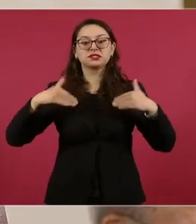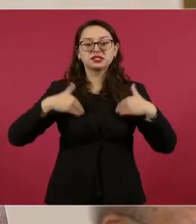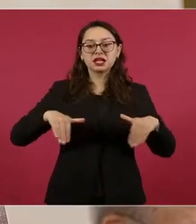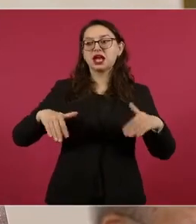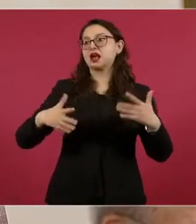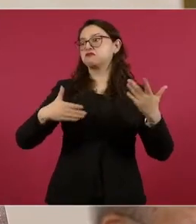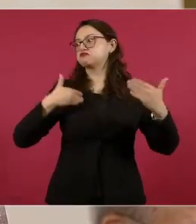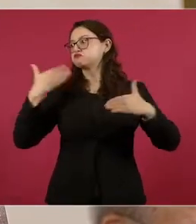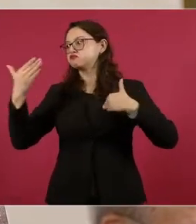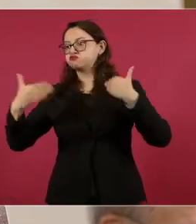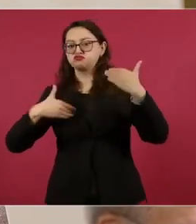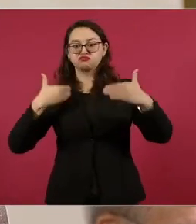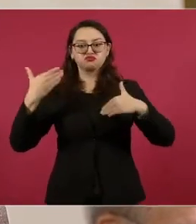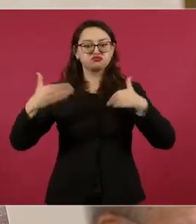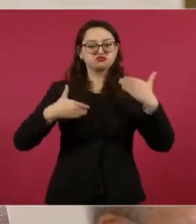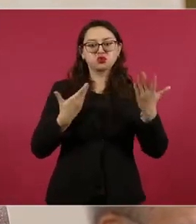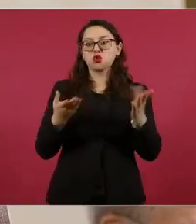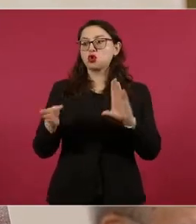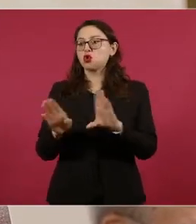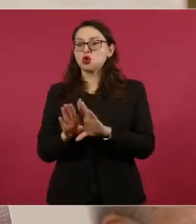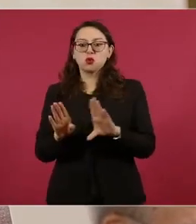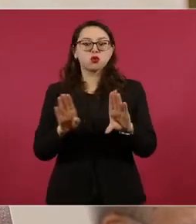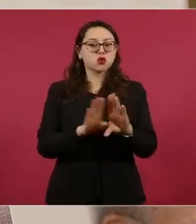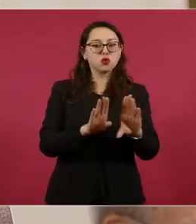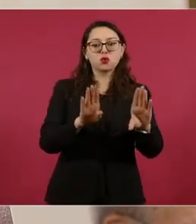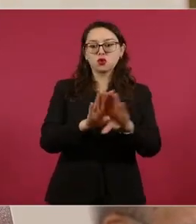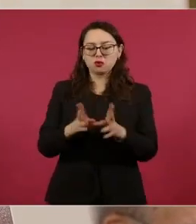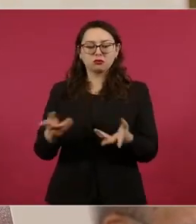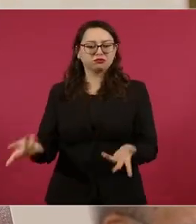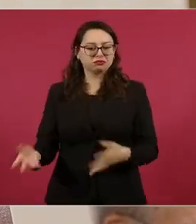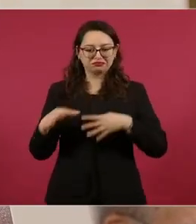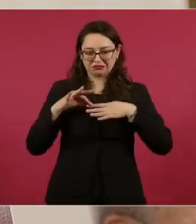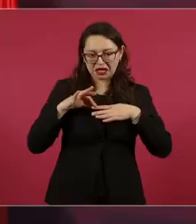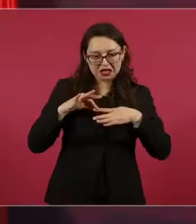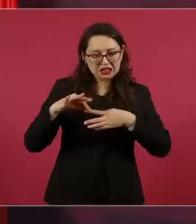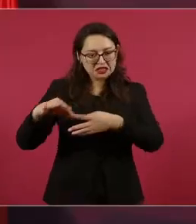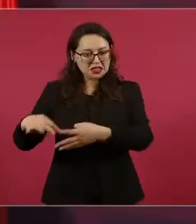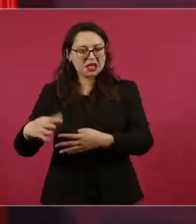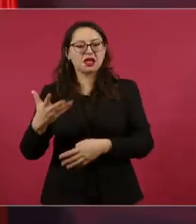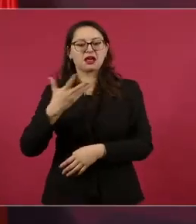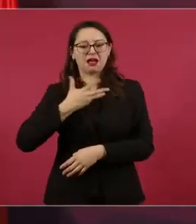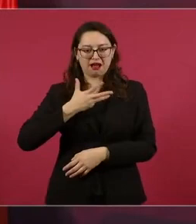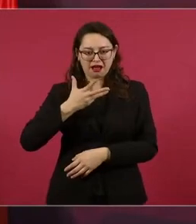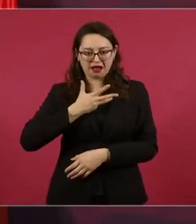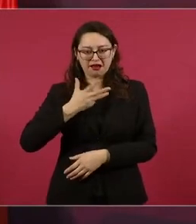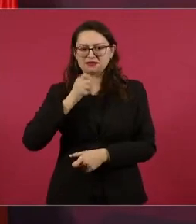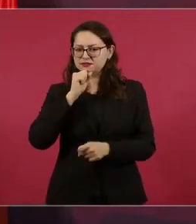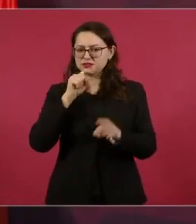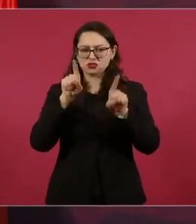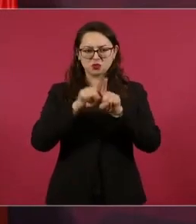divertirse en la Ciudad de México y en todo el país en todo el